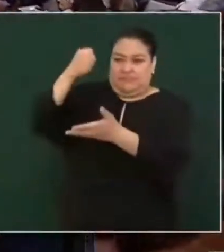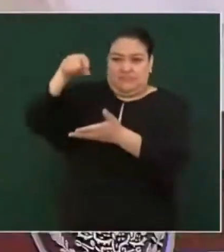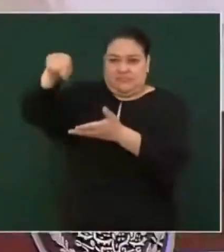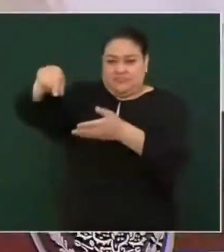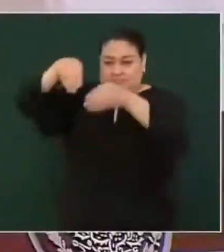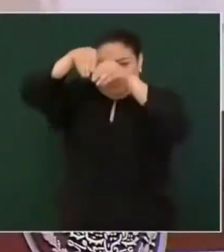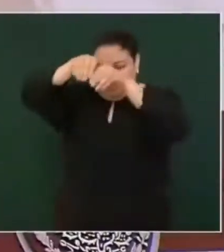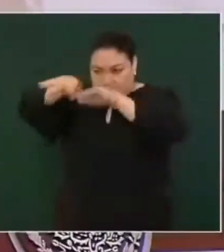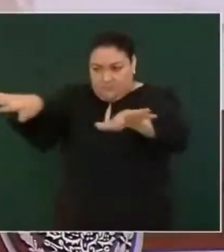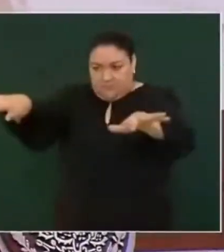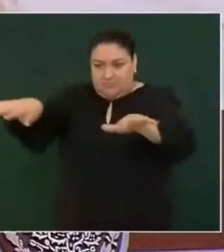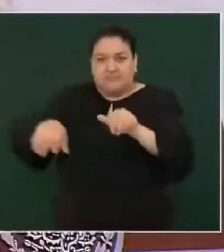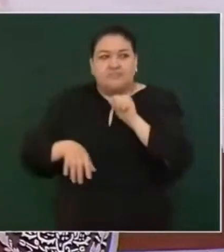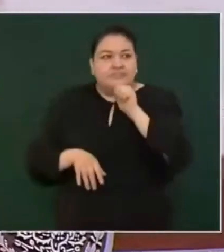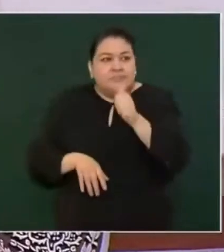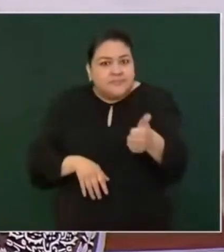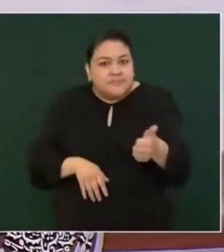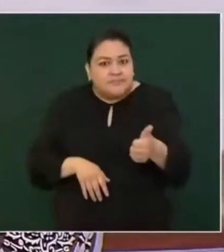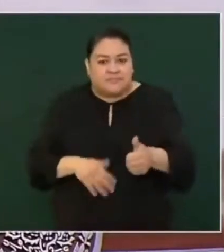Nosotros decimos,